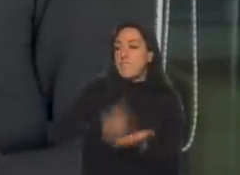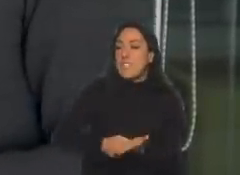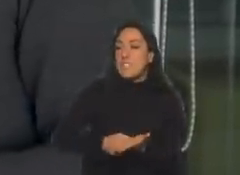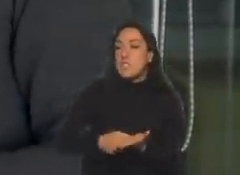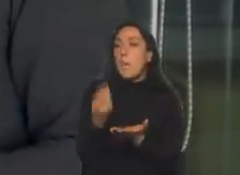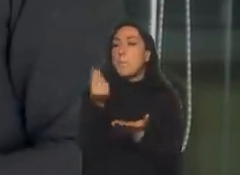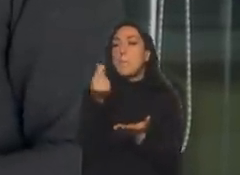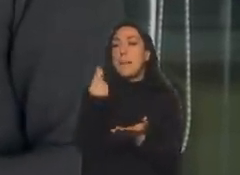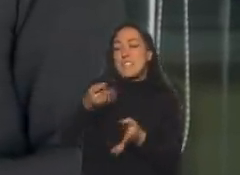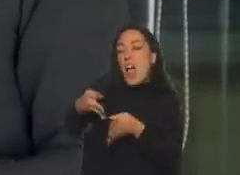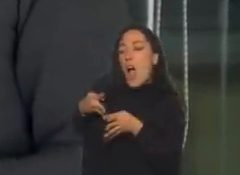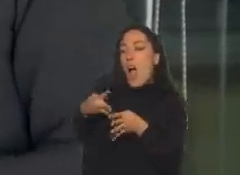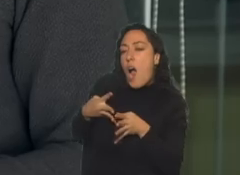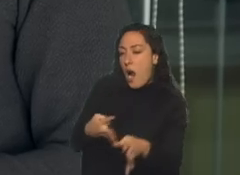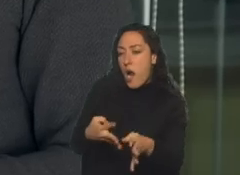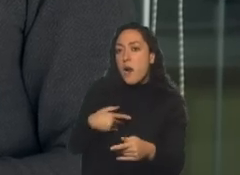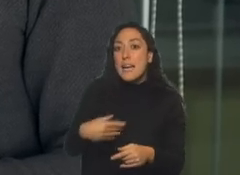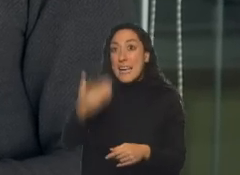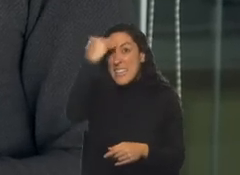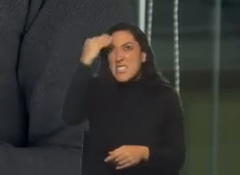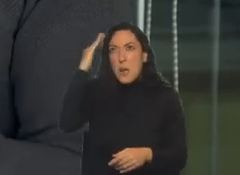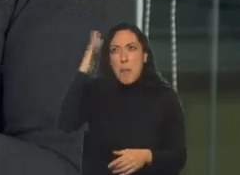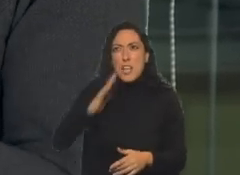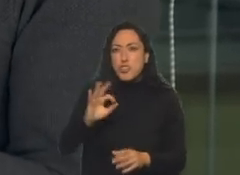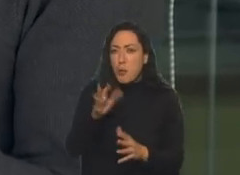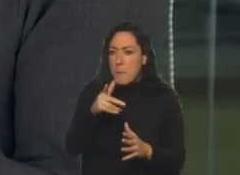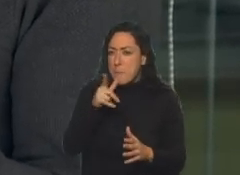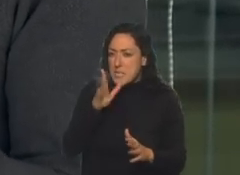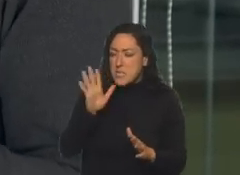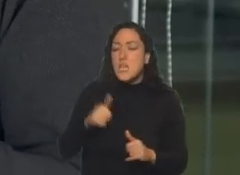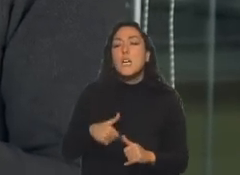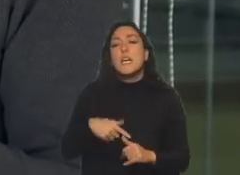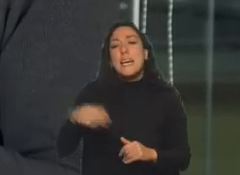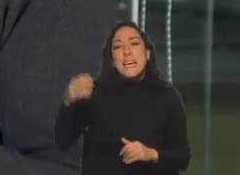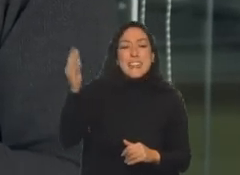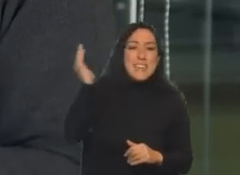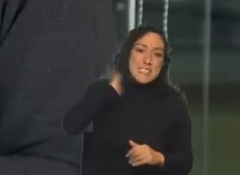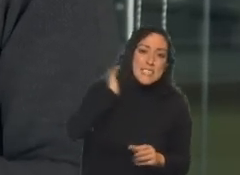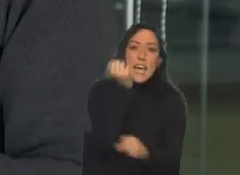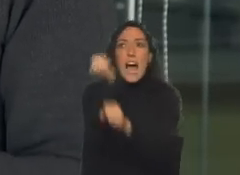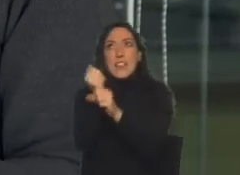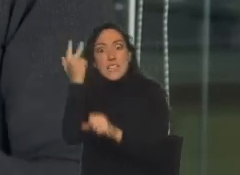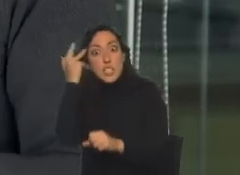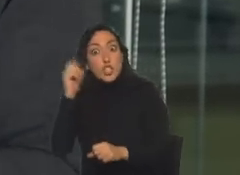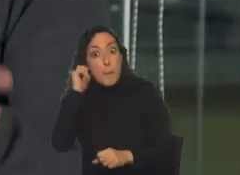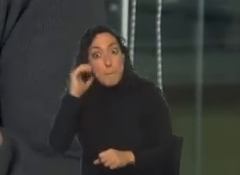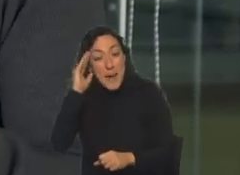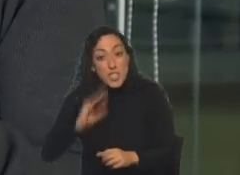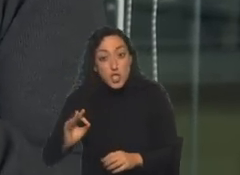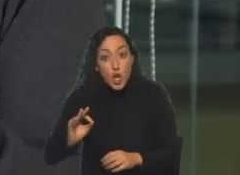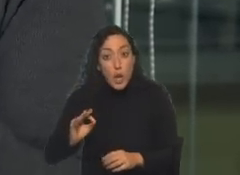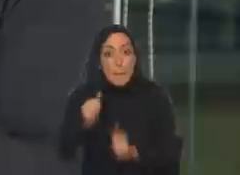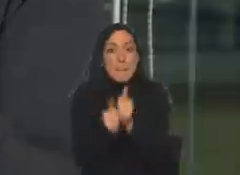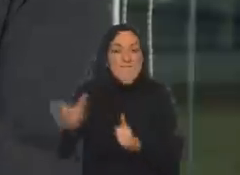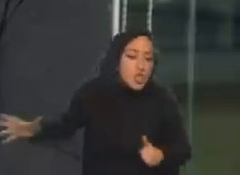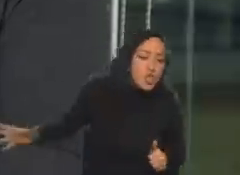precios, el 10, eso es el 15 de marzo, si no me equivoco, entre el 16 y el 18 de marzo aumentan los precios todas las